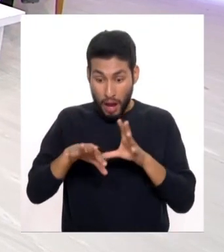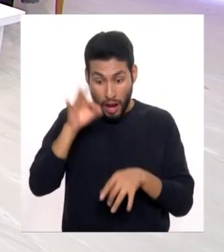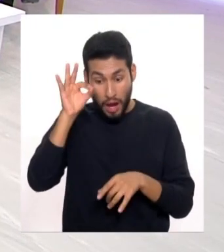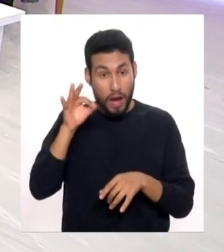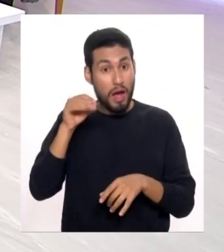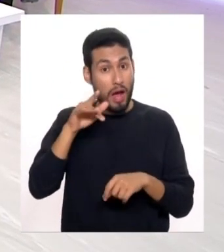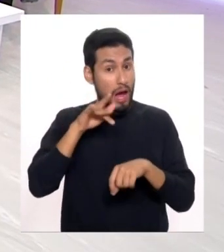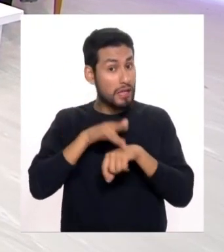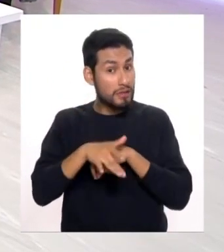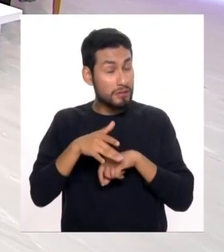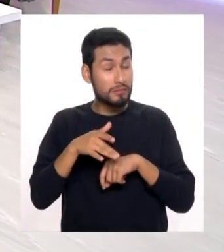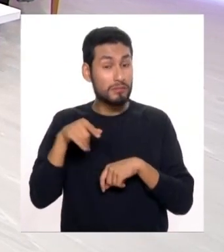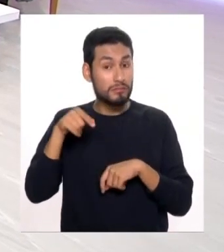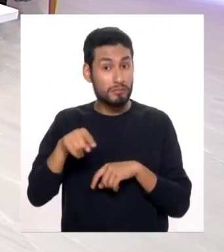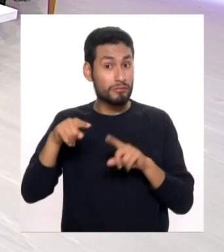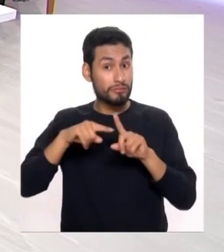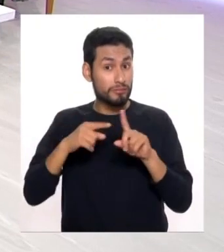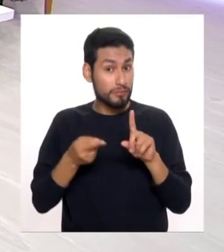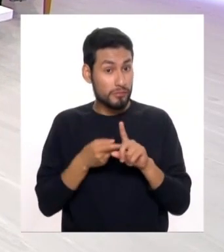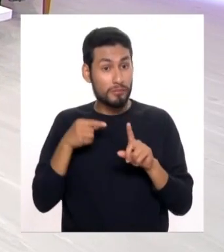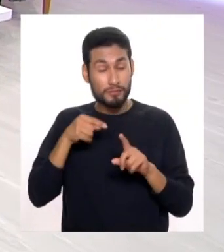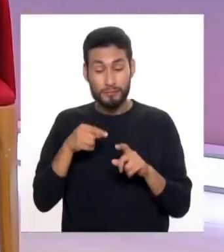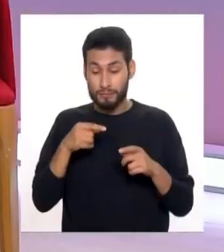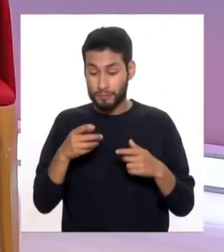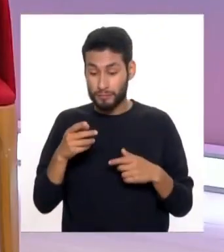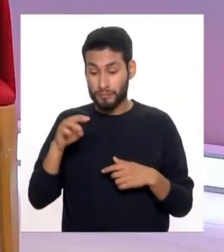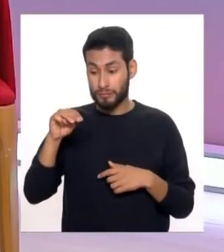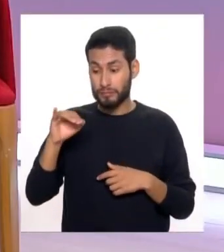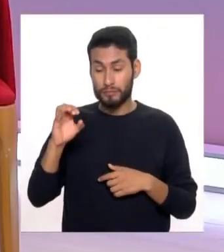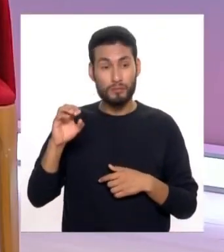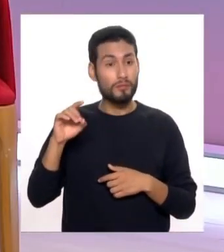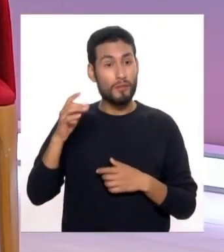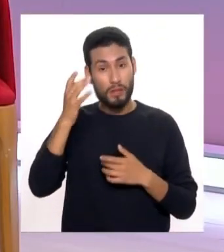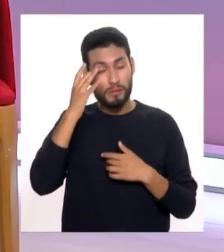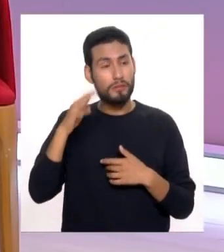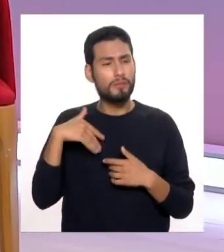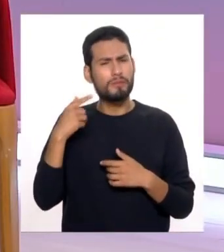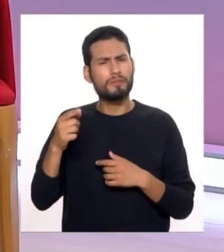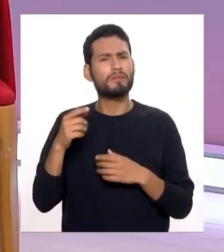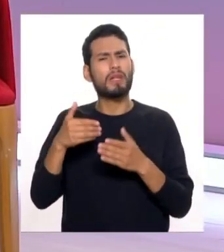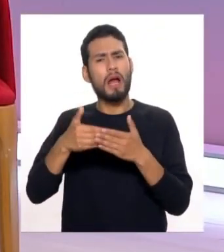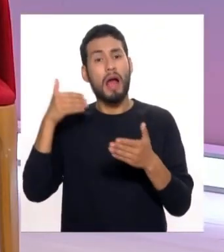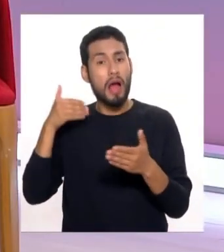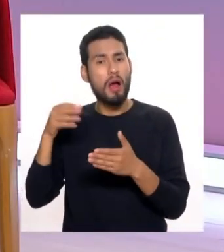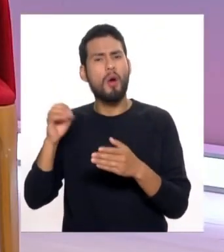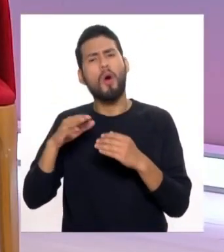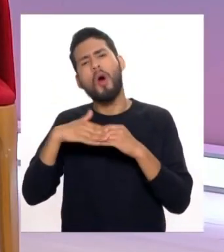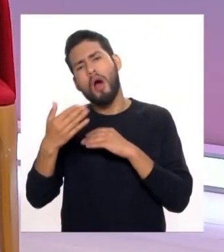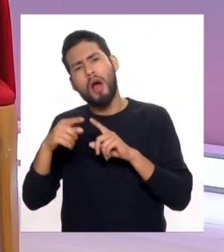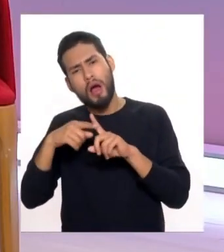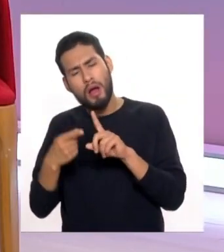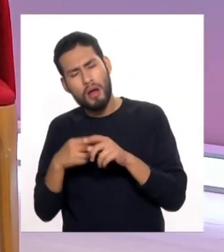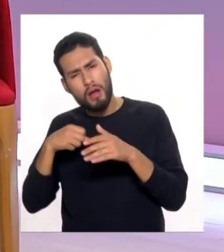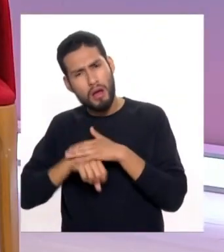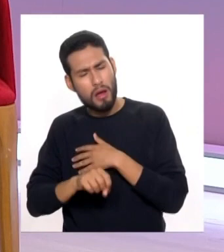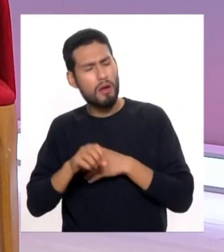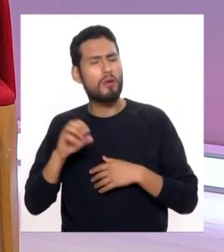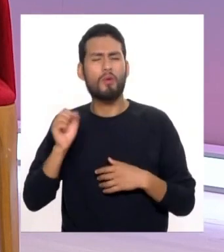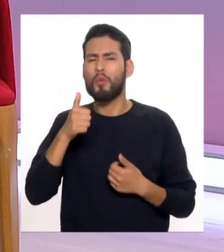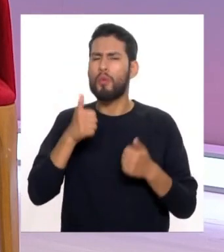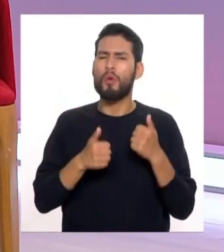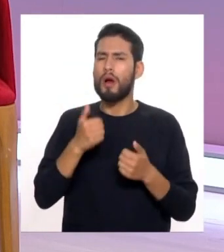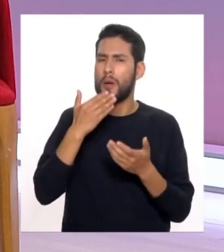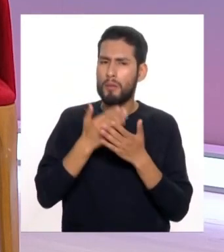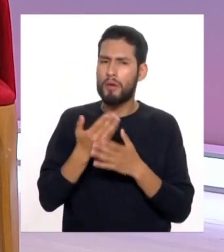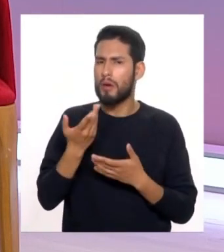a tiempo un mielomeningocele debe ser abordado prenatal y cuándo post o cuándo el beneficio se da de